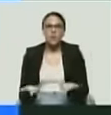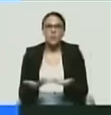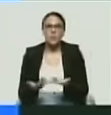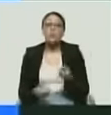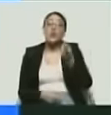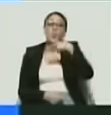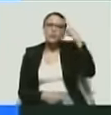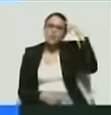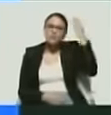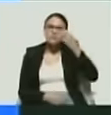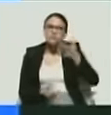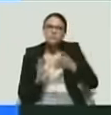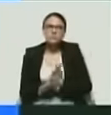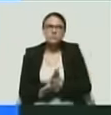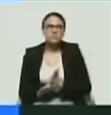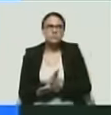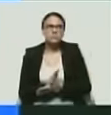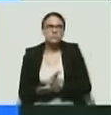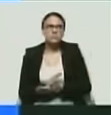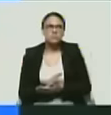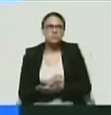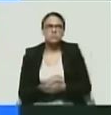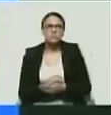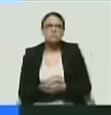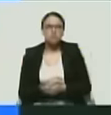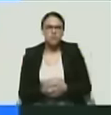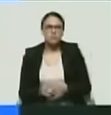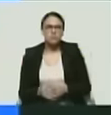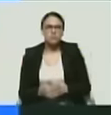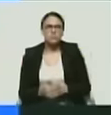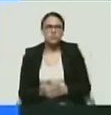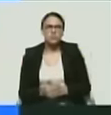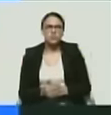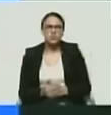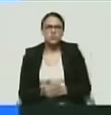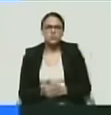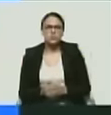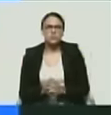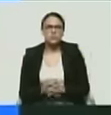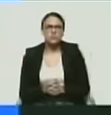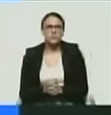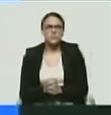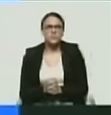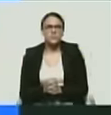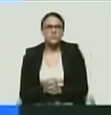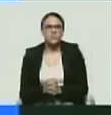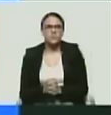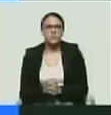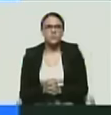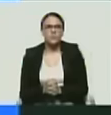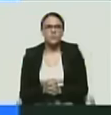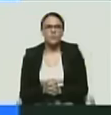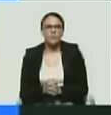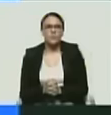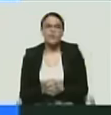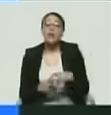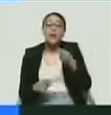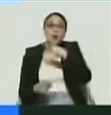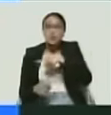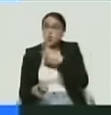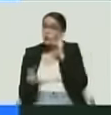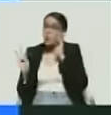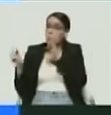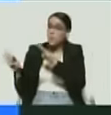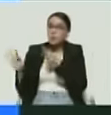creen que tienen un candidato con oportunidades para lograr la victoria. Hay un evento positivo de todo esto que están